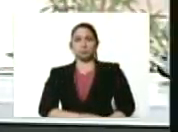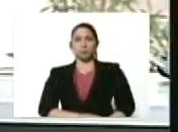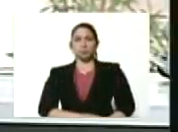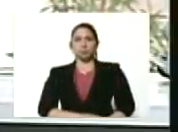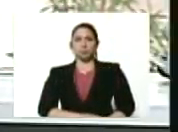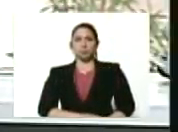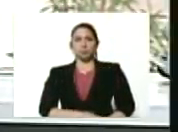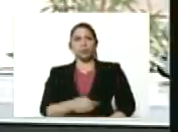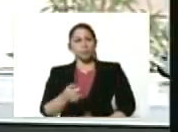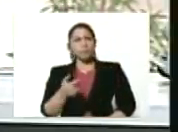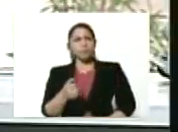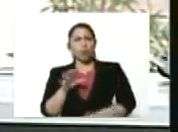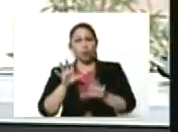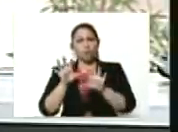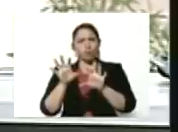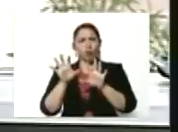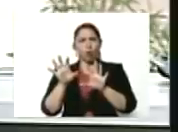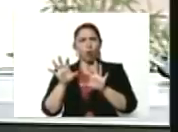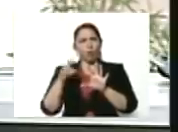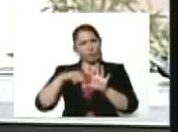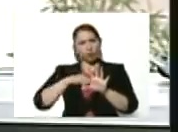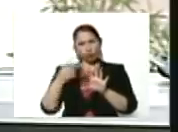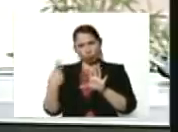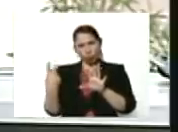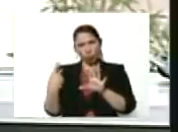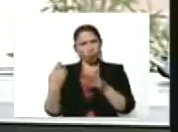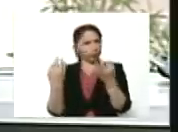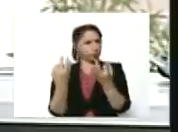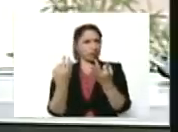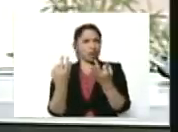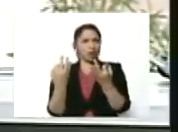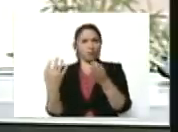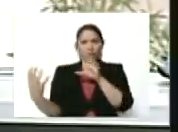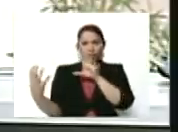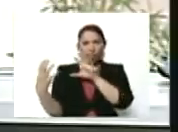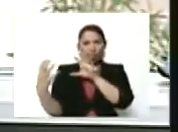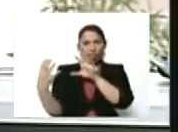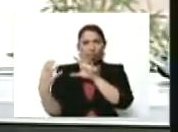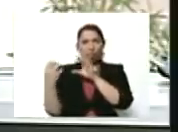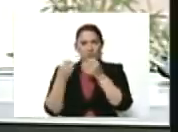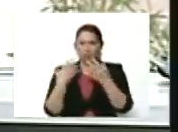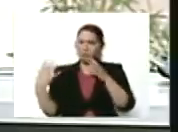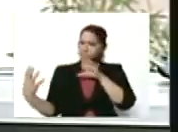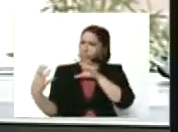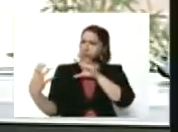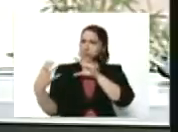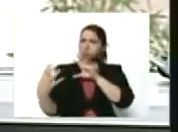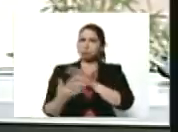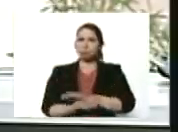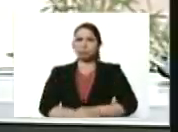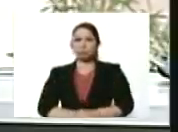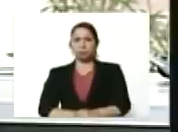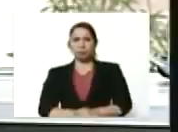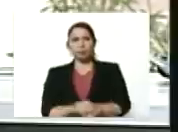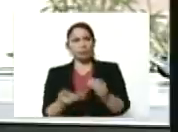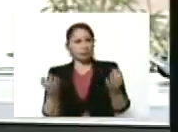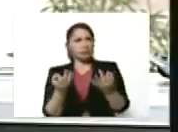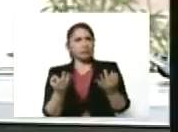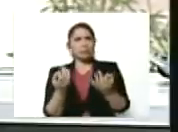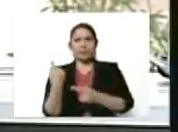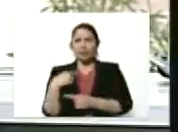un poco en broma, porque nosotros siempre tenemos buen sentido del humor y siempre tenemos